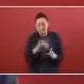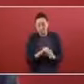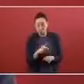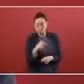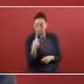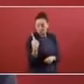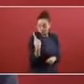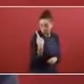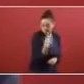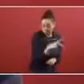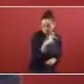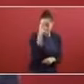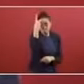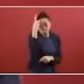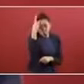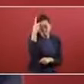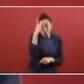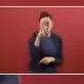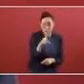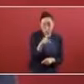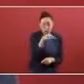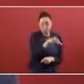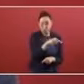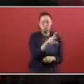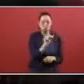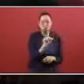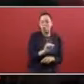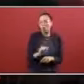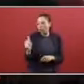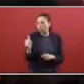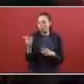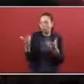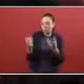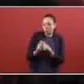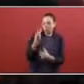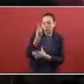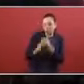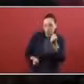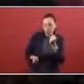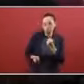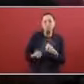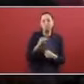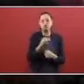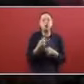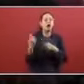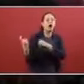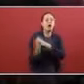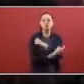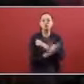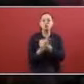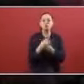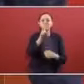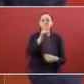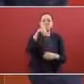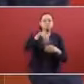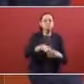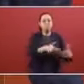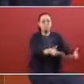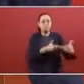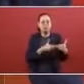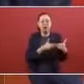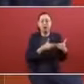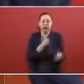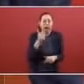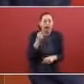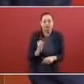plenamente del declarante. Ese era el caso básicamente de la magistrada, de la secretaria de Gobernación. Es